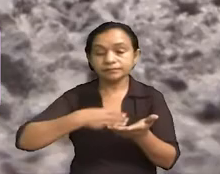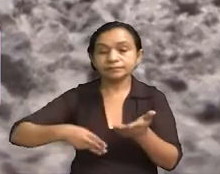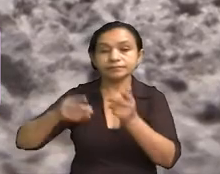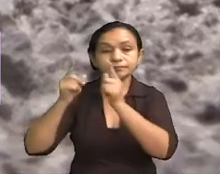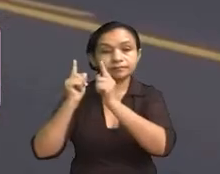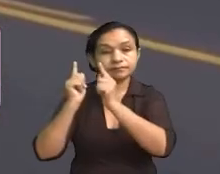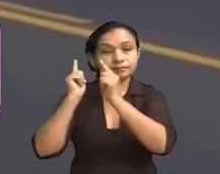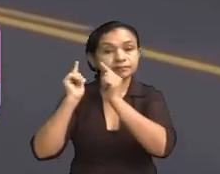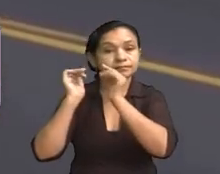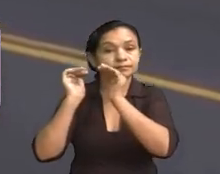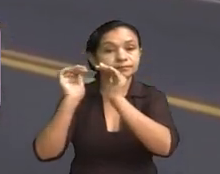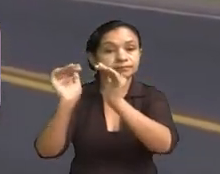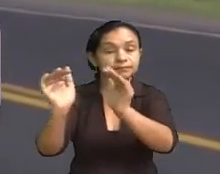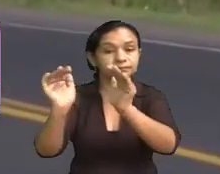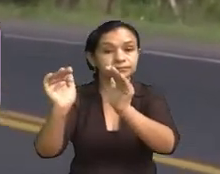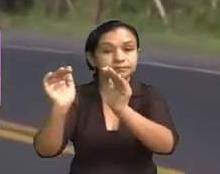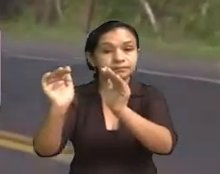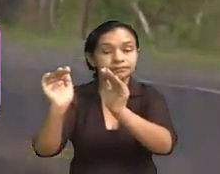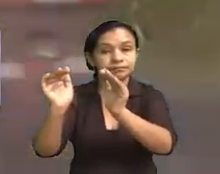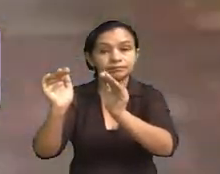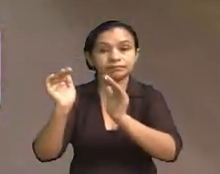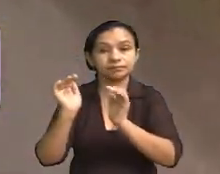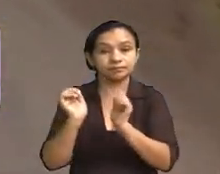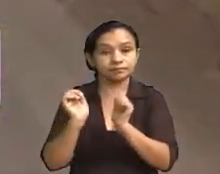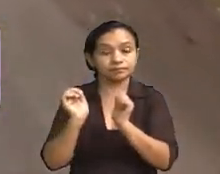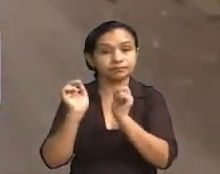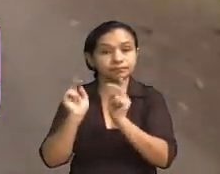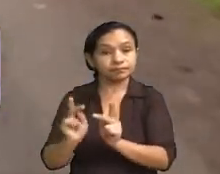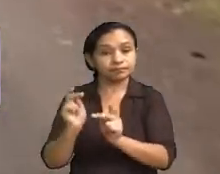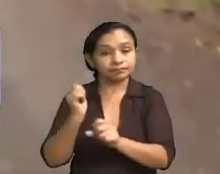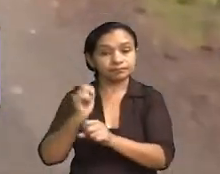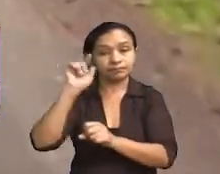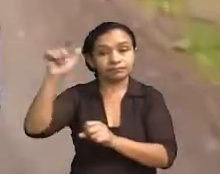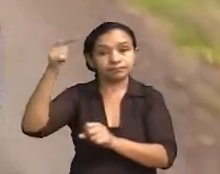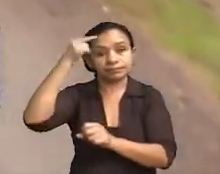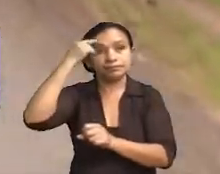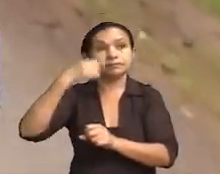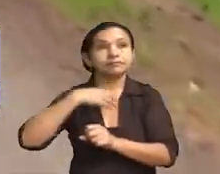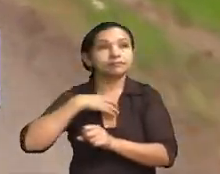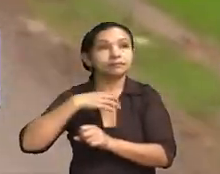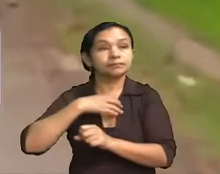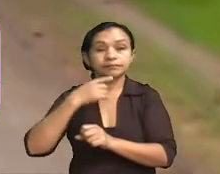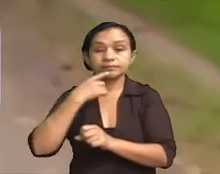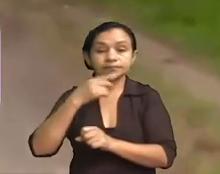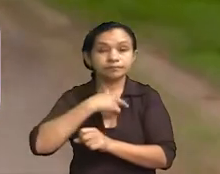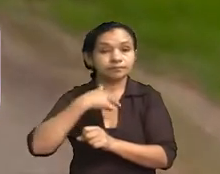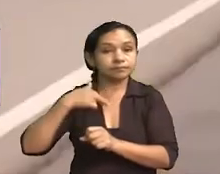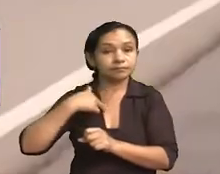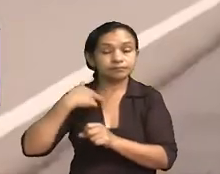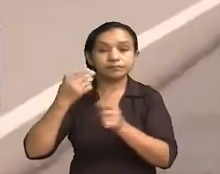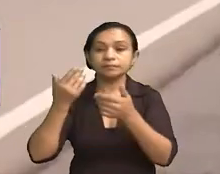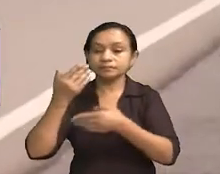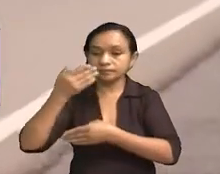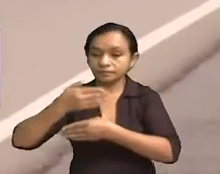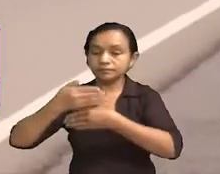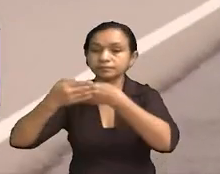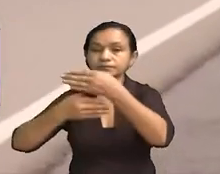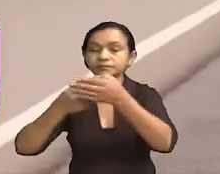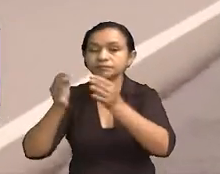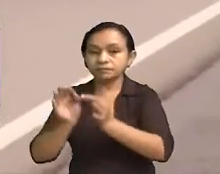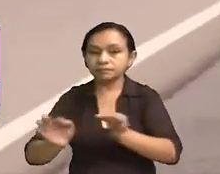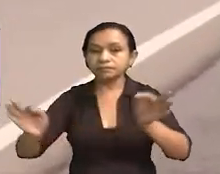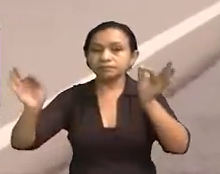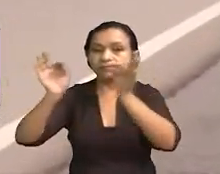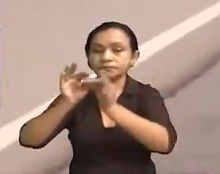Transporte e Infraestructura y con la eficiencia de que lo ejecuta nuestro gobierno, es decir, esto va a ser una gran contribución a todo